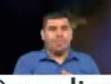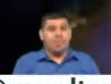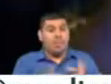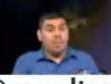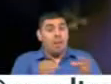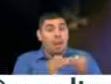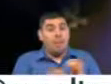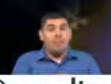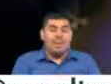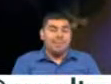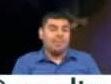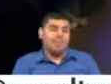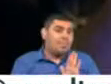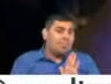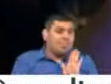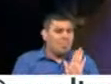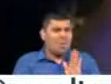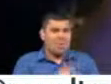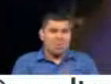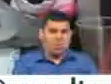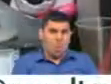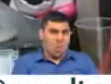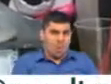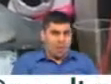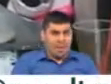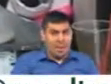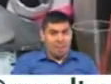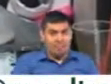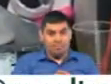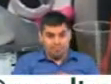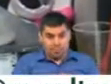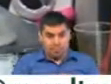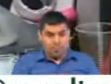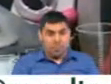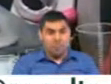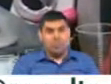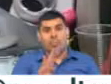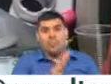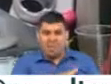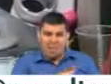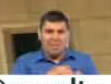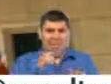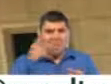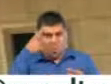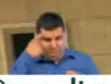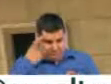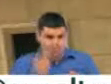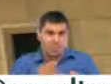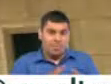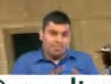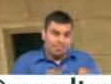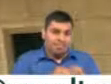que las autoridades regionales tienen en la propagación de la información sobre el plebiscito en todos los rincones del departamento.